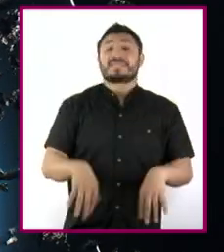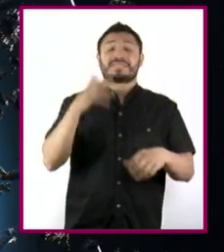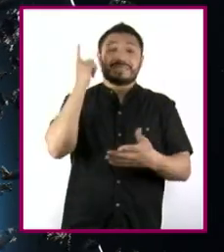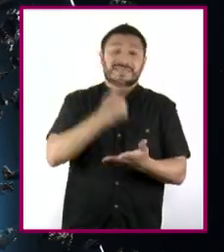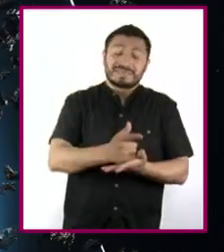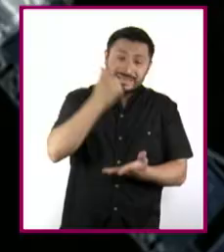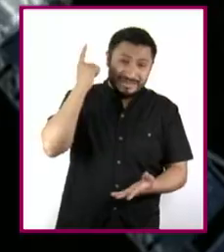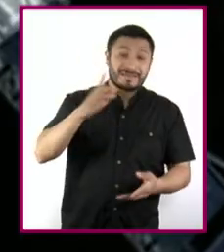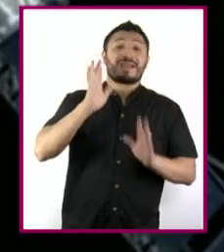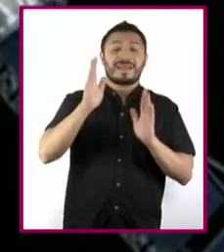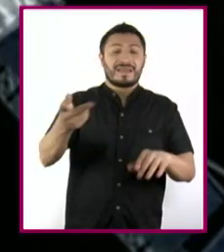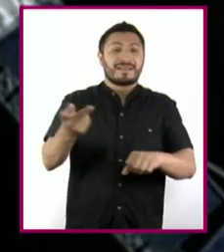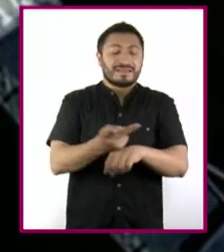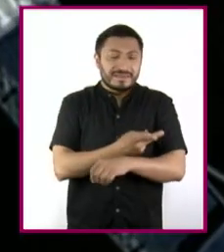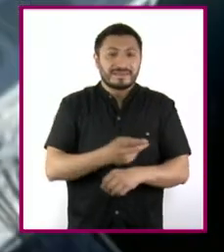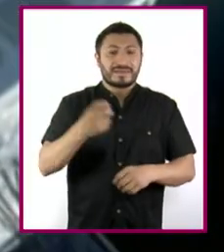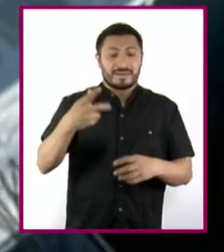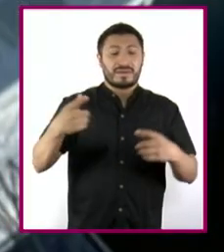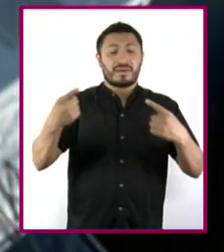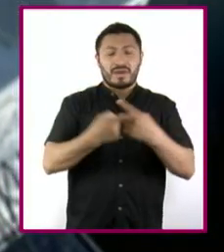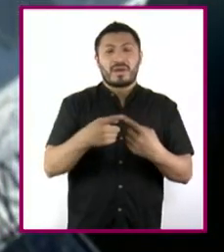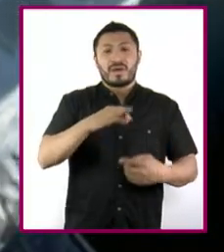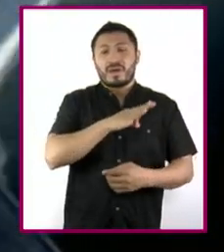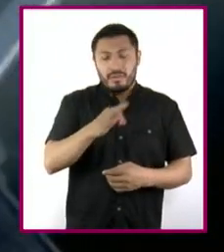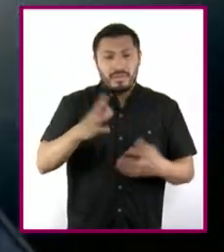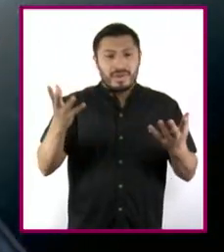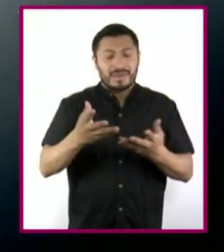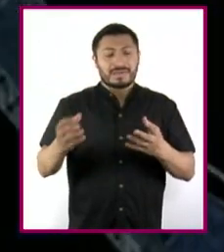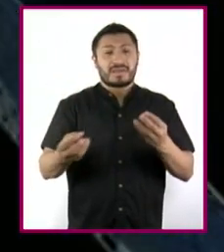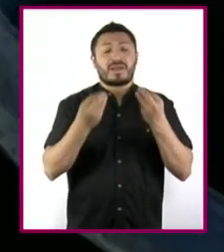ya ha ocurrido. Una colisión puede ocasionar